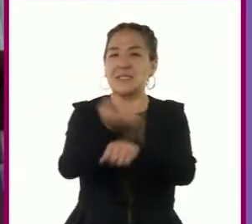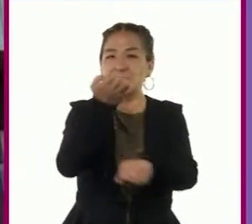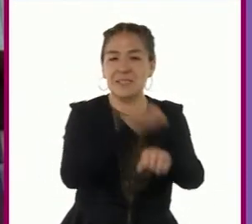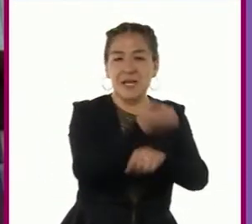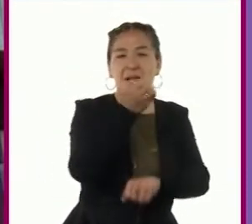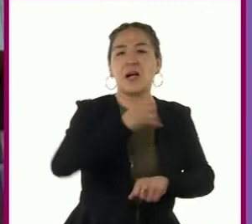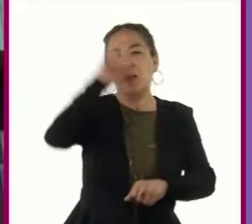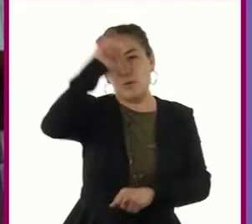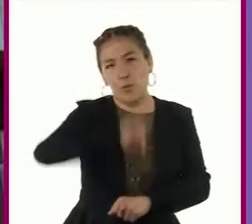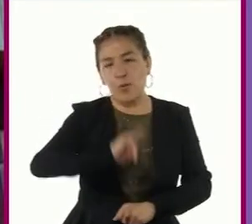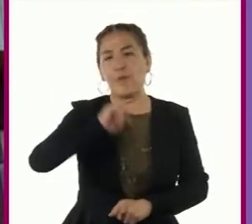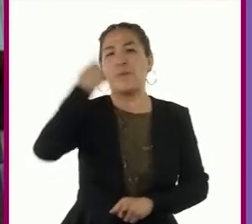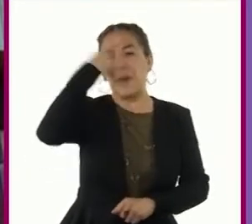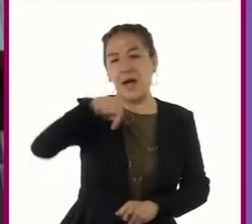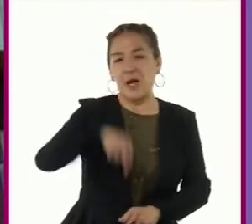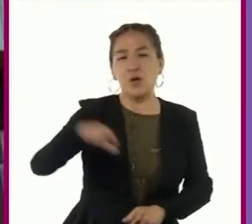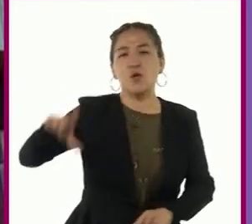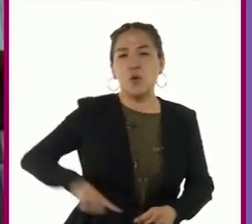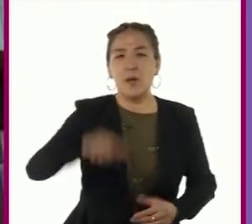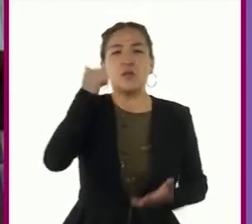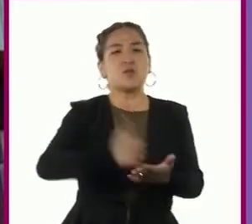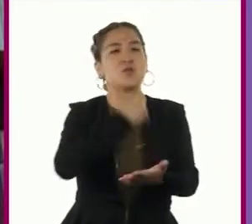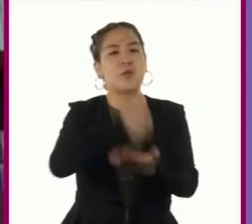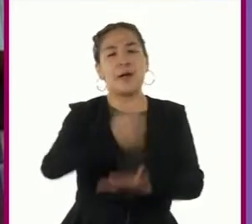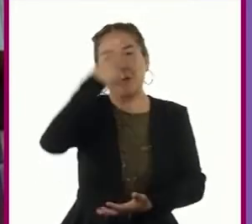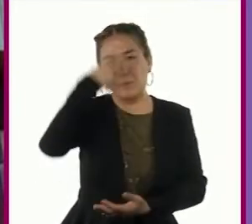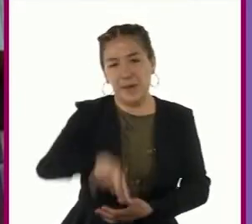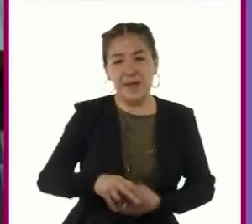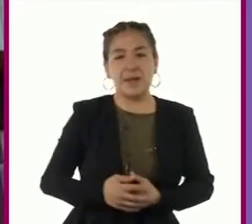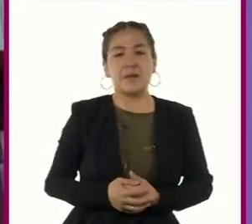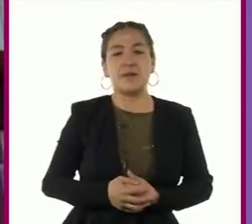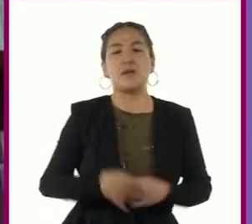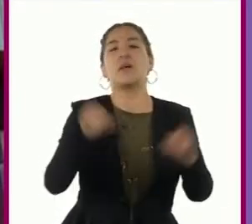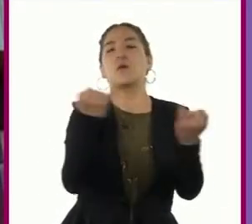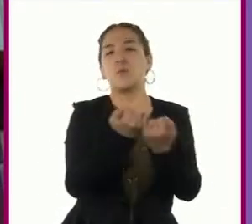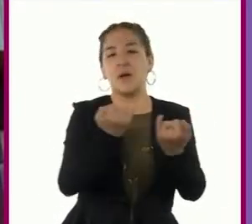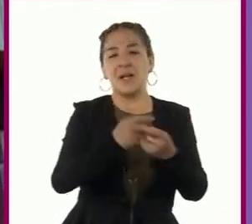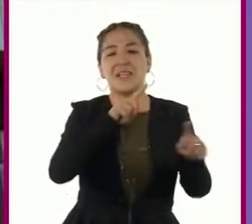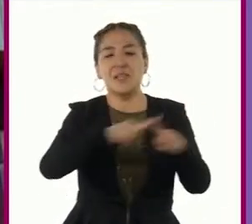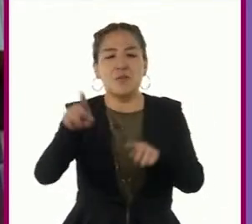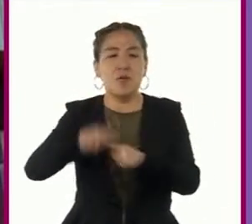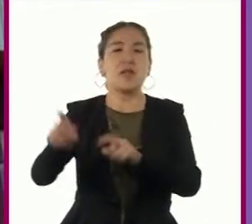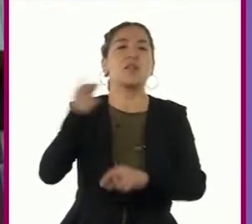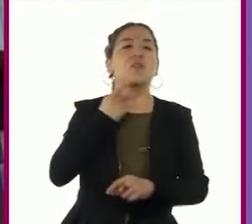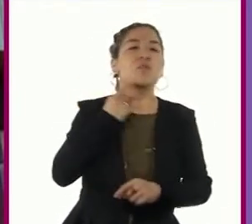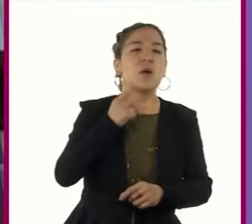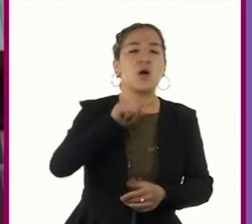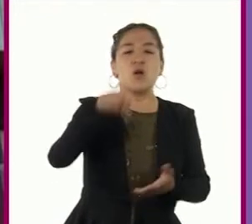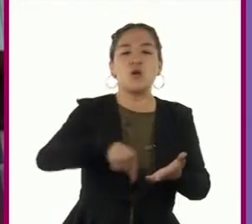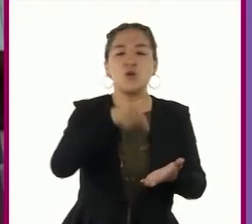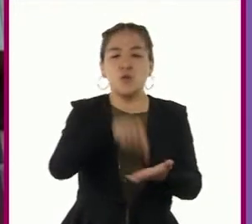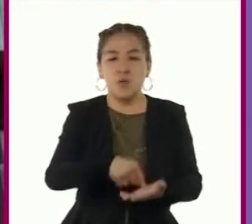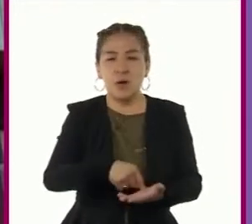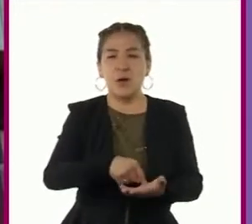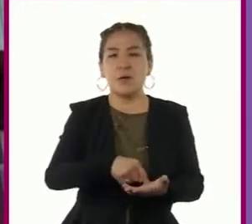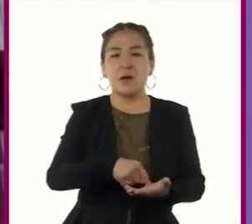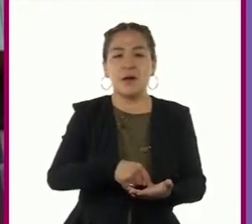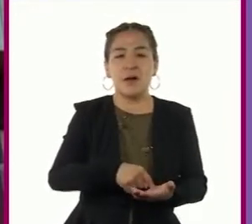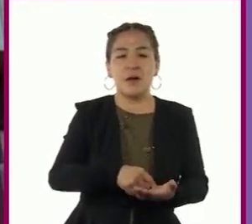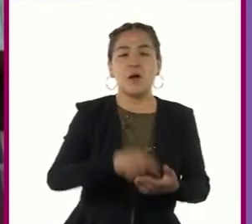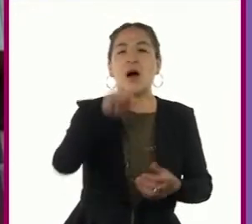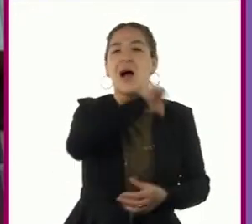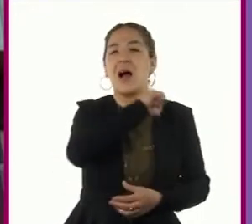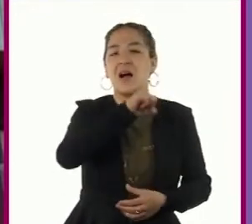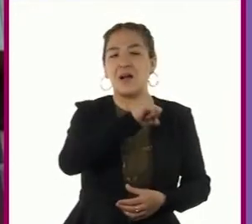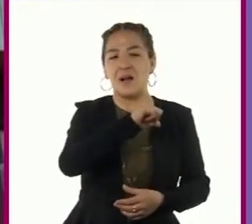la jefatura de gobierno de la Ciudad de México, así como a las diferentes diputaciones locales, a integrar los